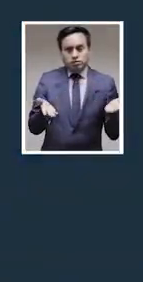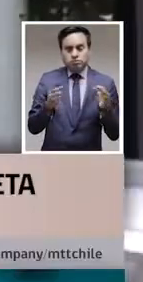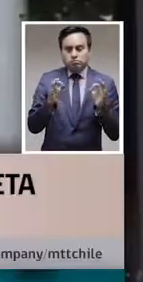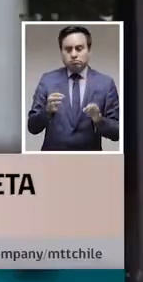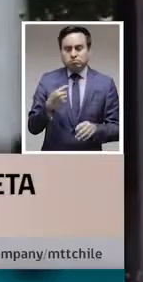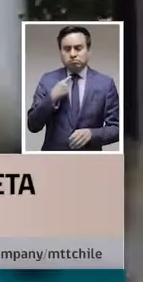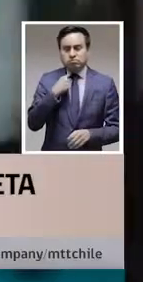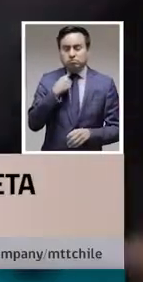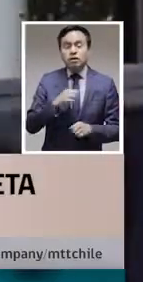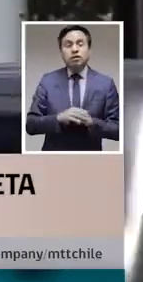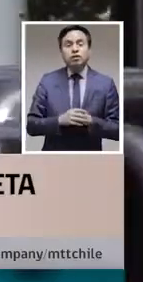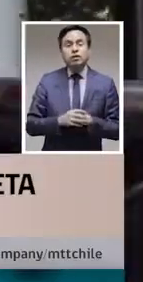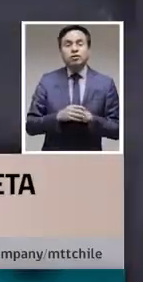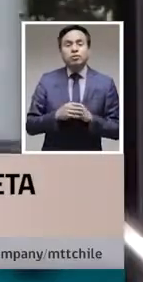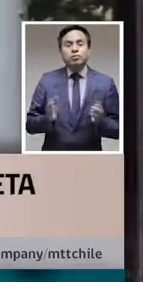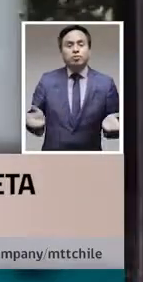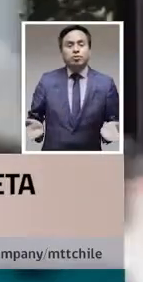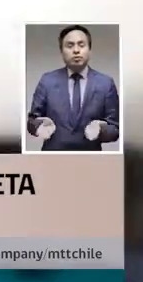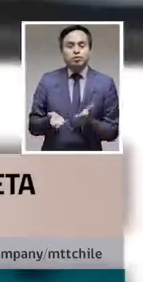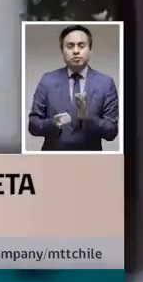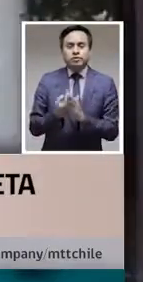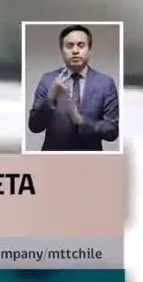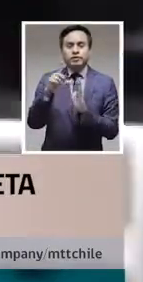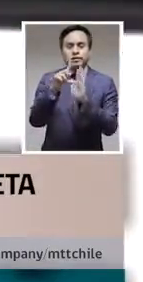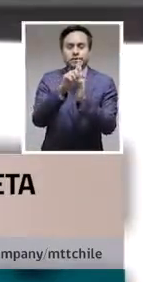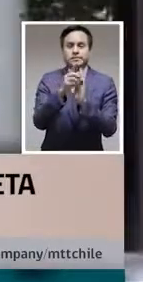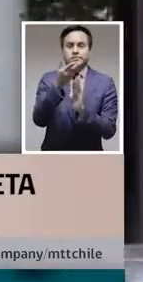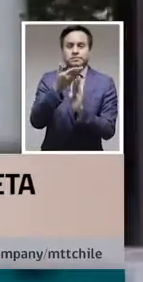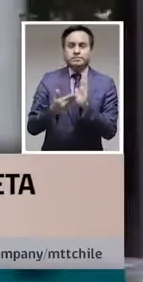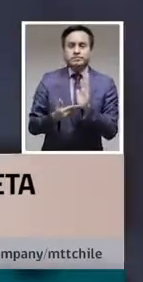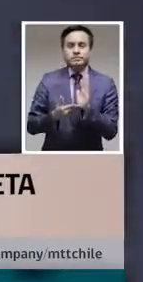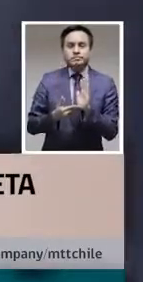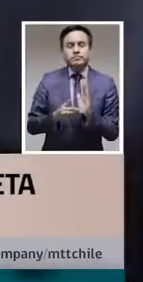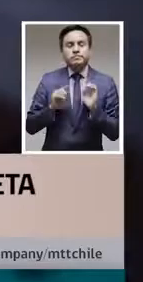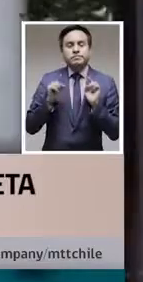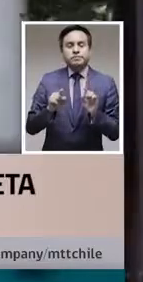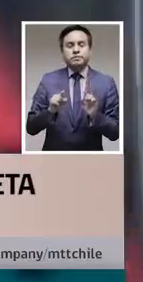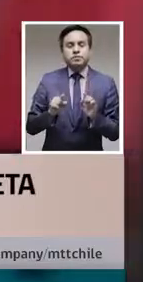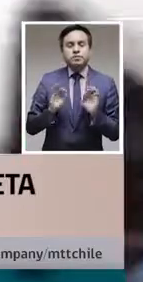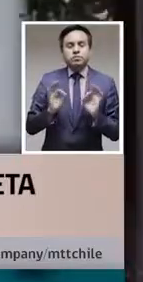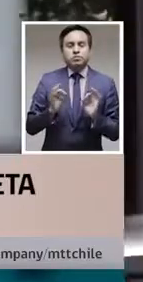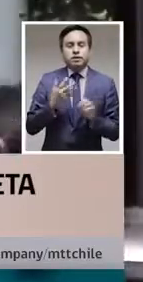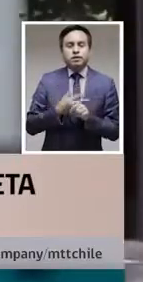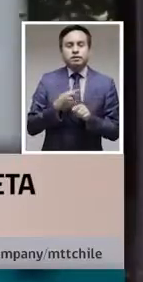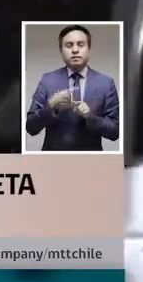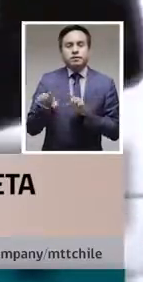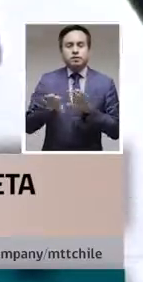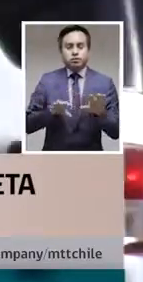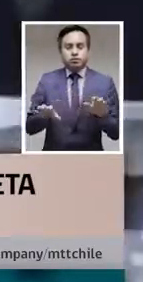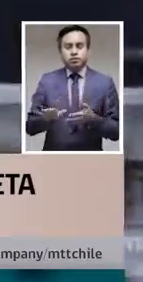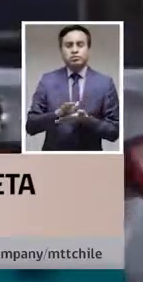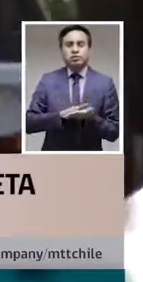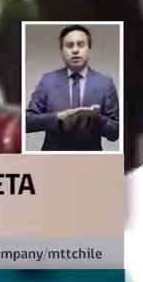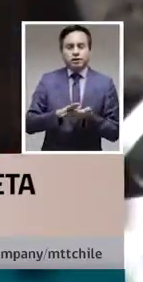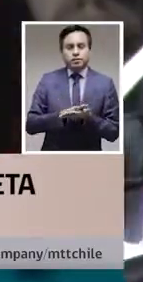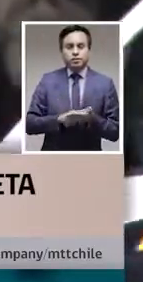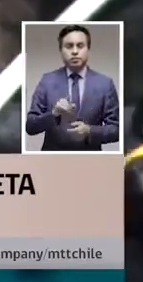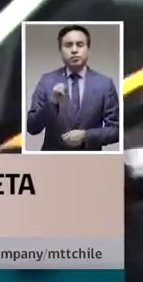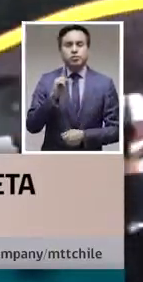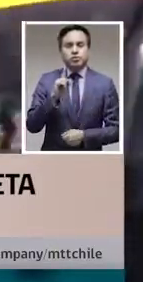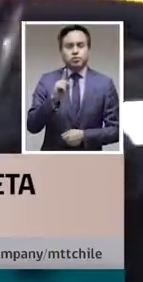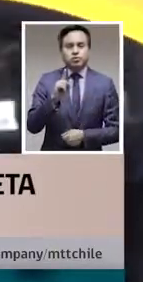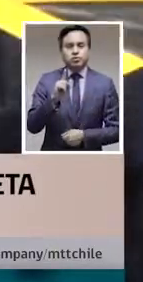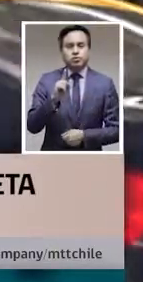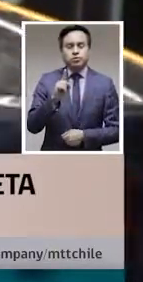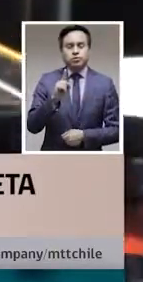ocurren, promoviendo nuevas leyes. Y en ese caso tenemos distintas cosas. Por ejemplo, uno